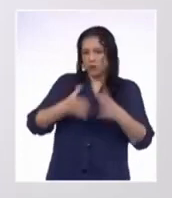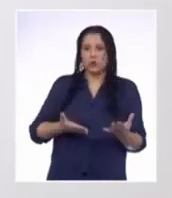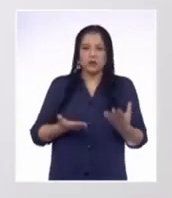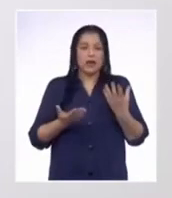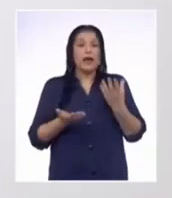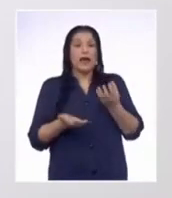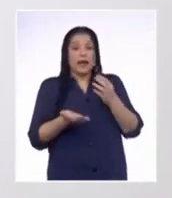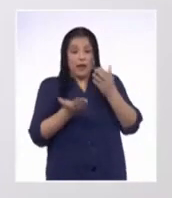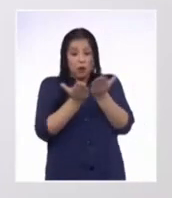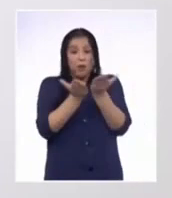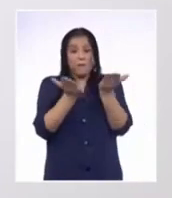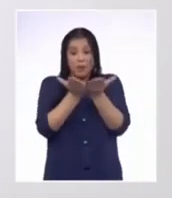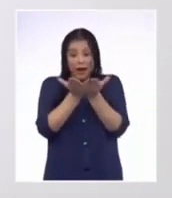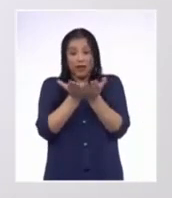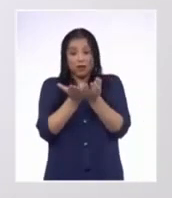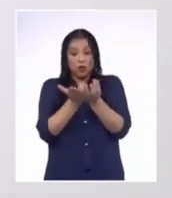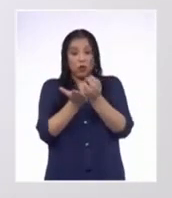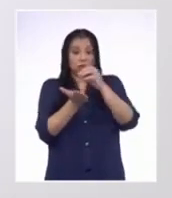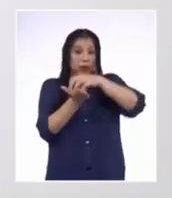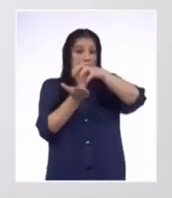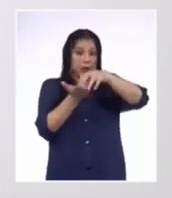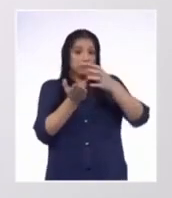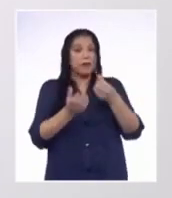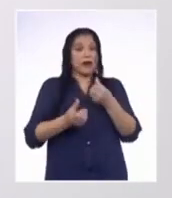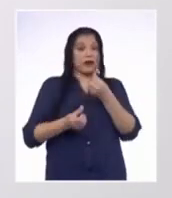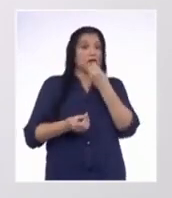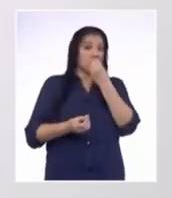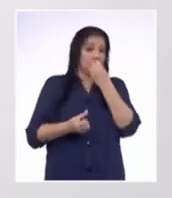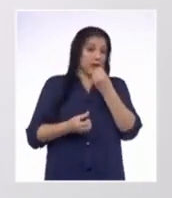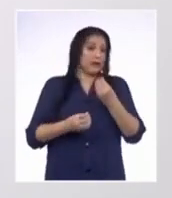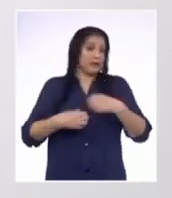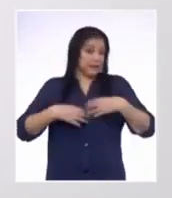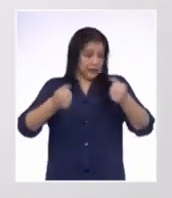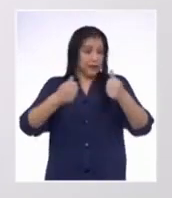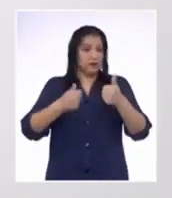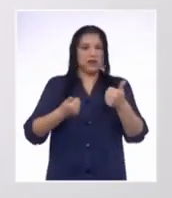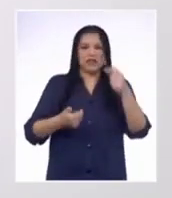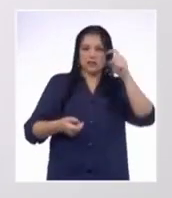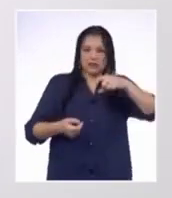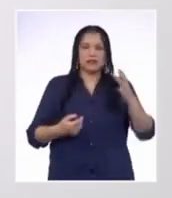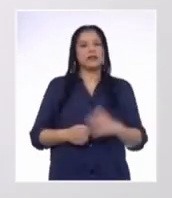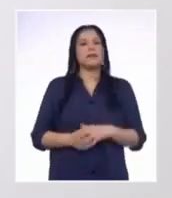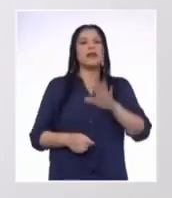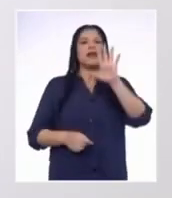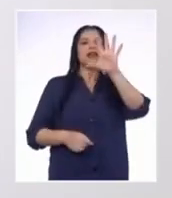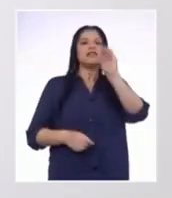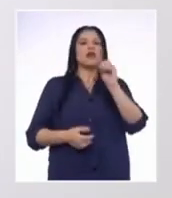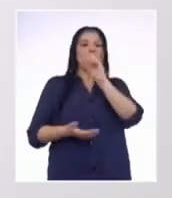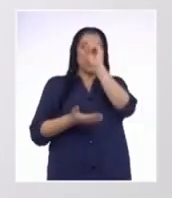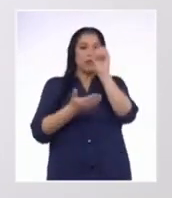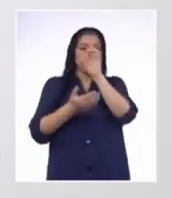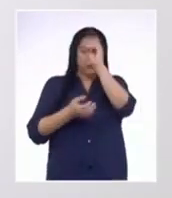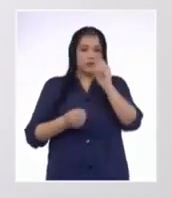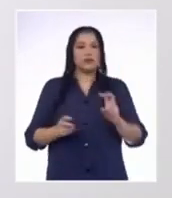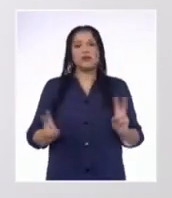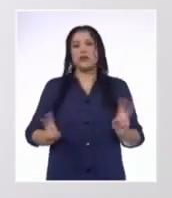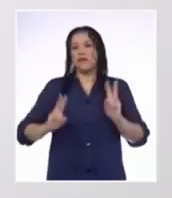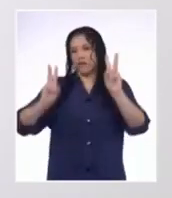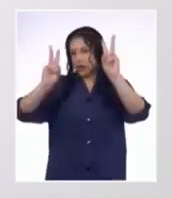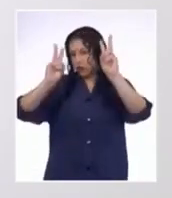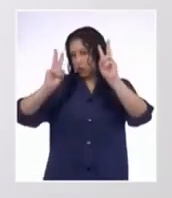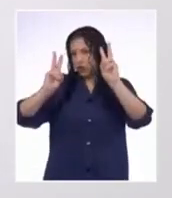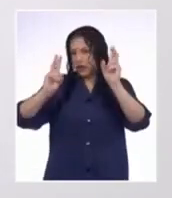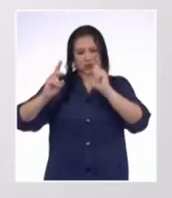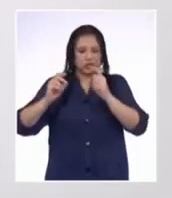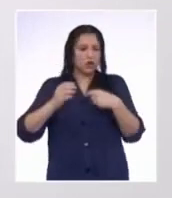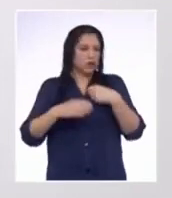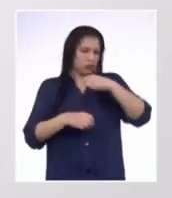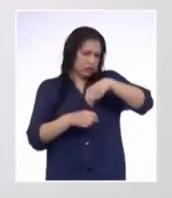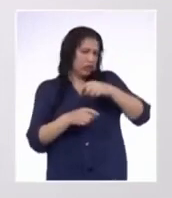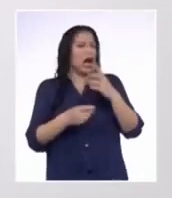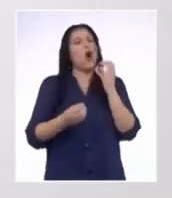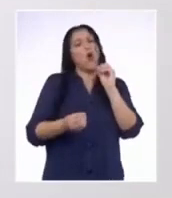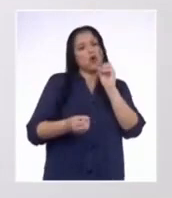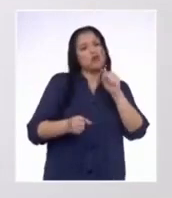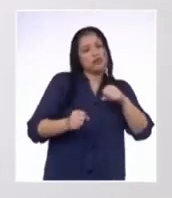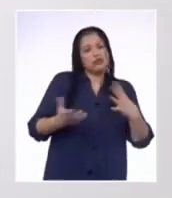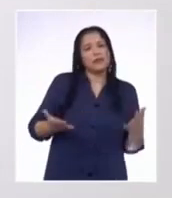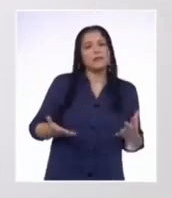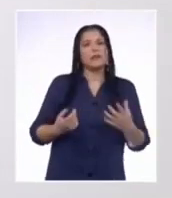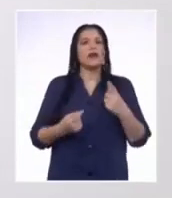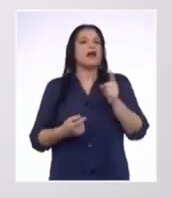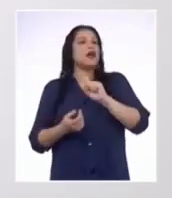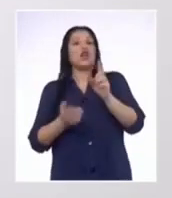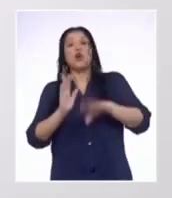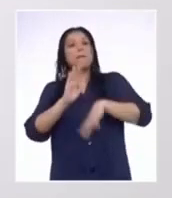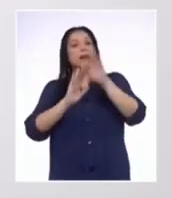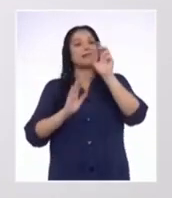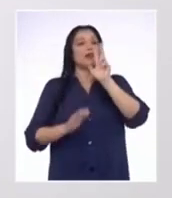de alimentos de un plato saludable debe contener 50% de vegetales crudos como cocinados, no